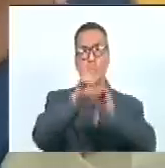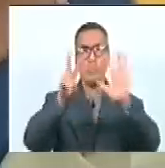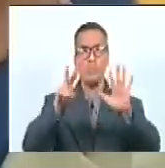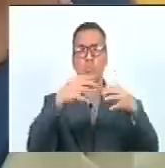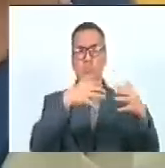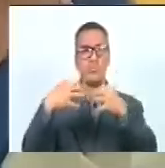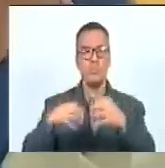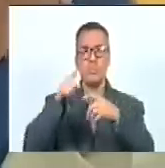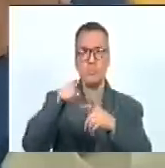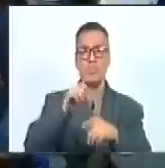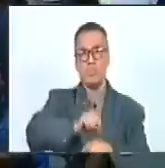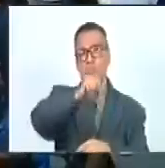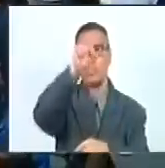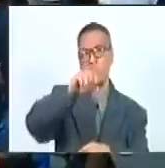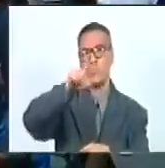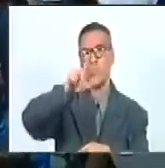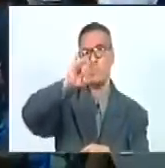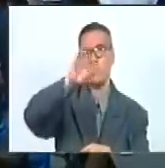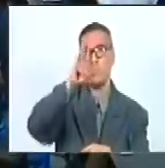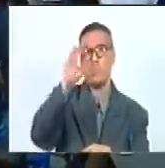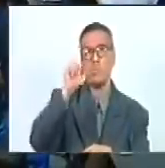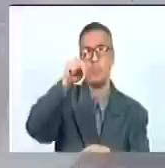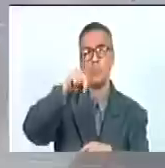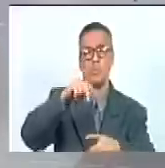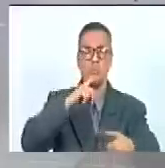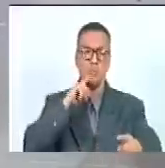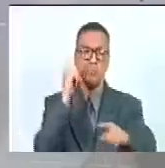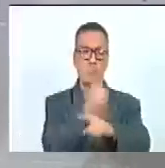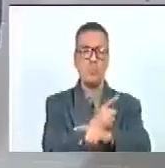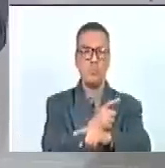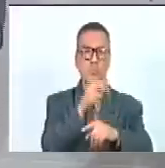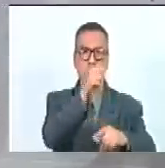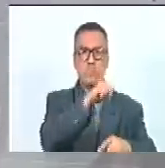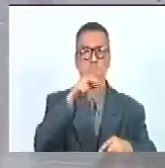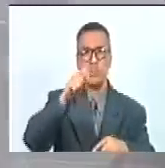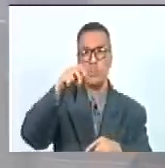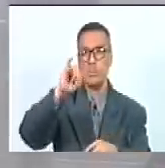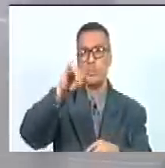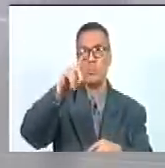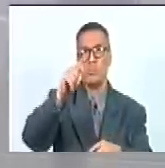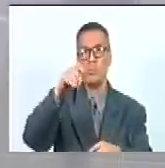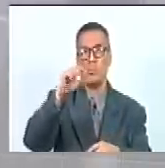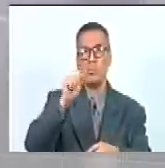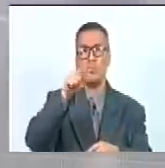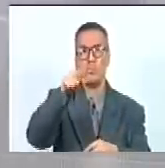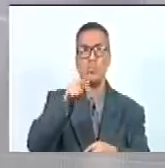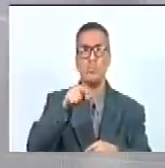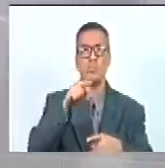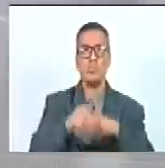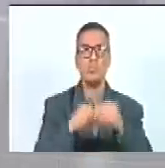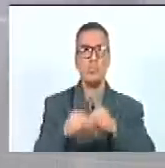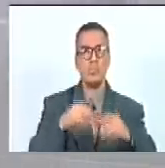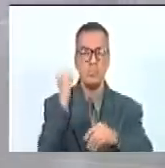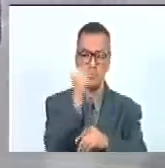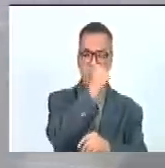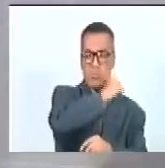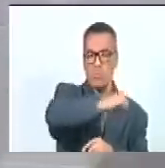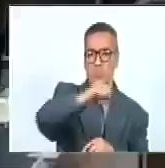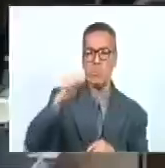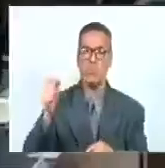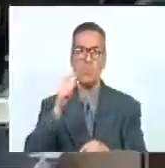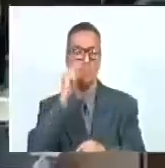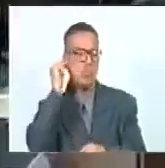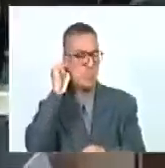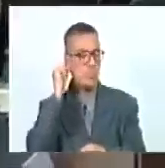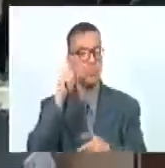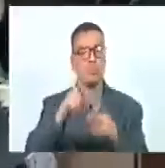a luchar en el sur del Líbano en contra de los sionistas que estaban agrediendo y asesinando a